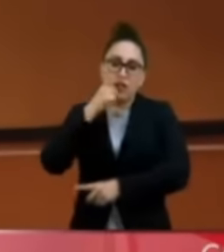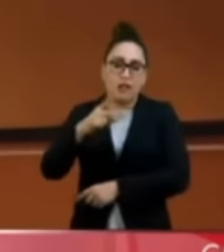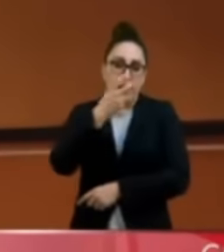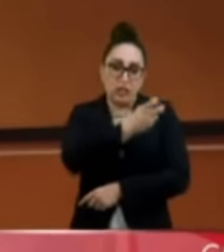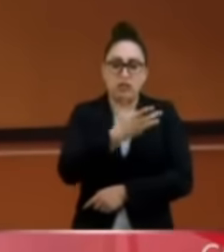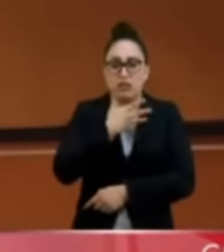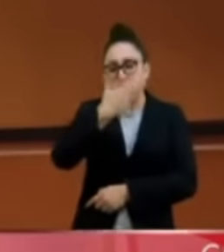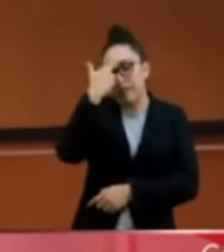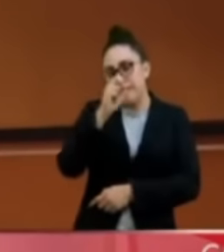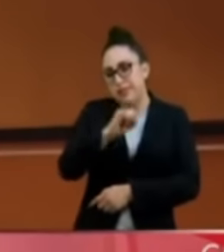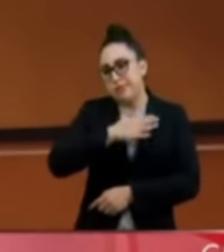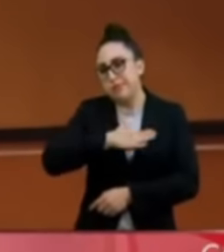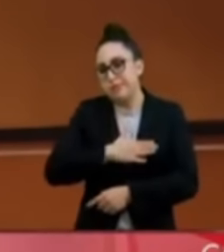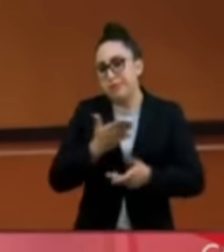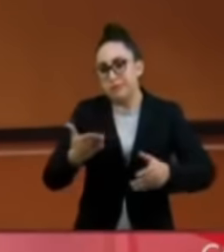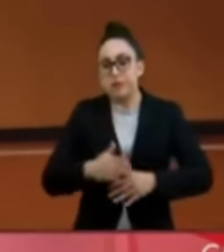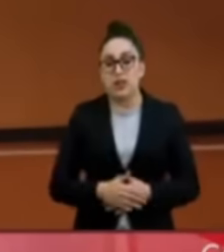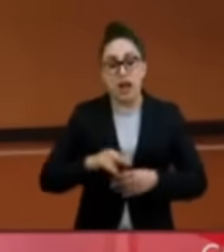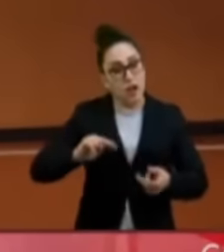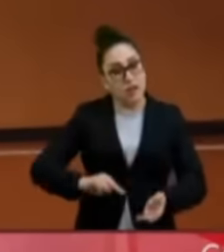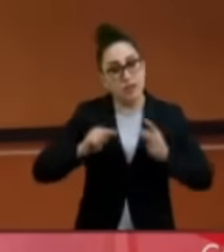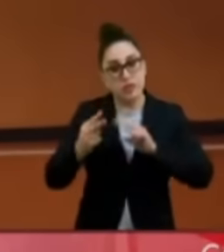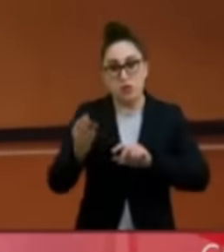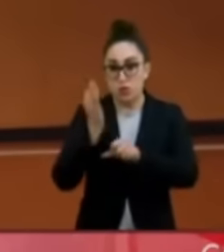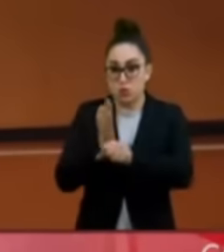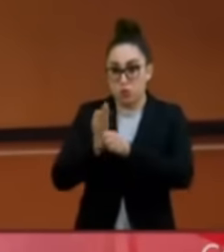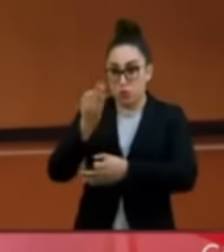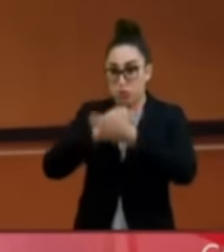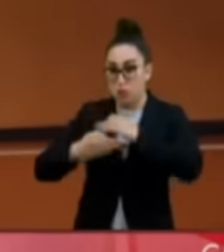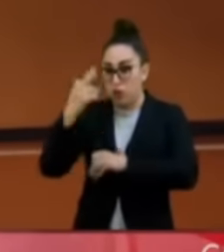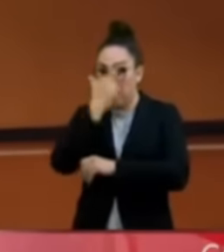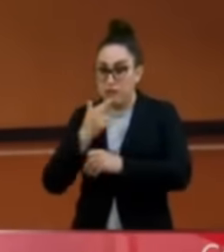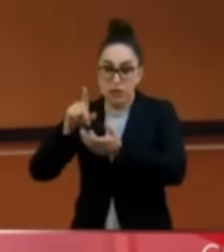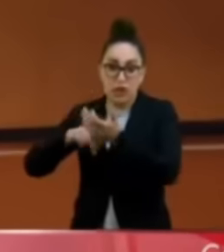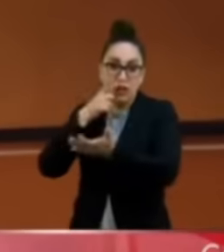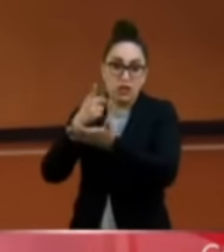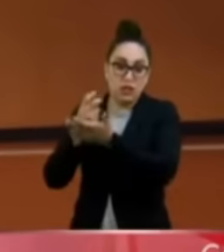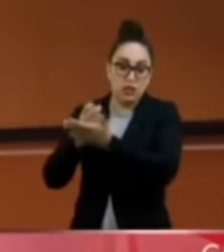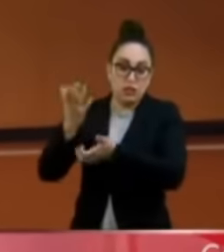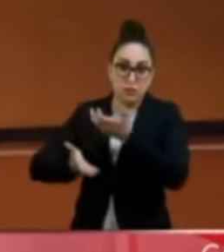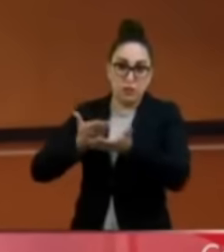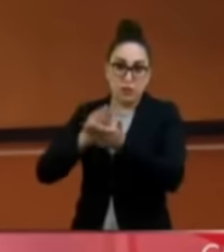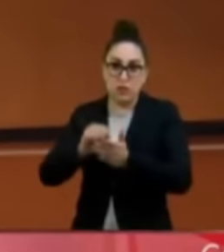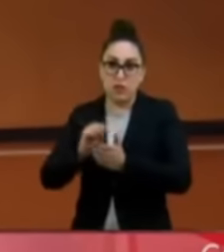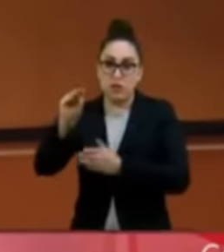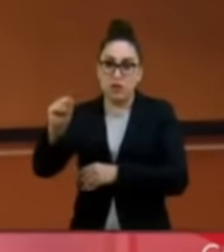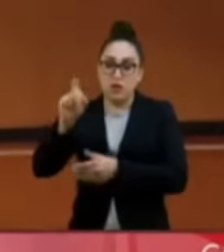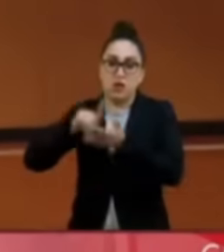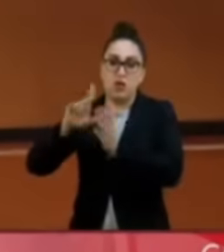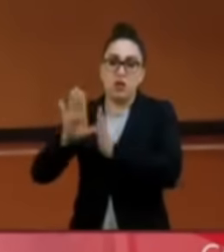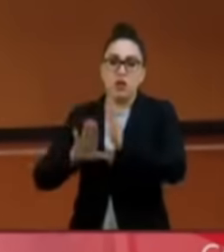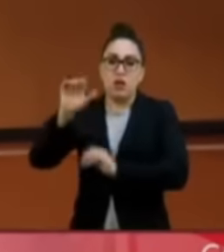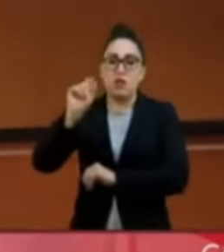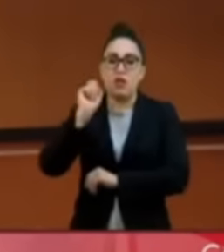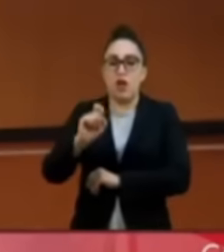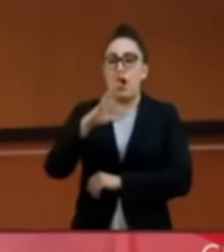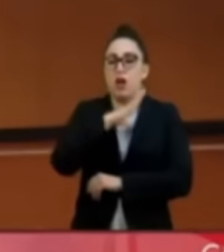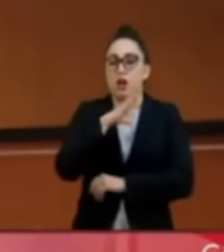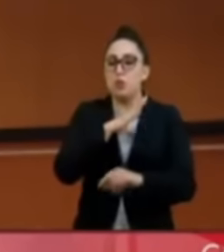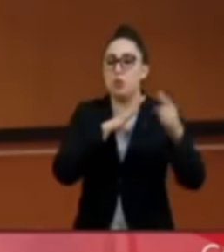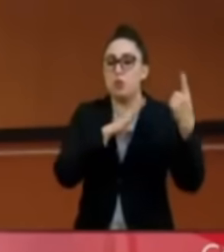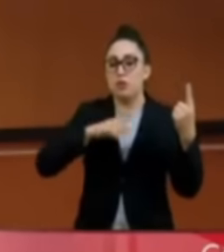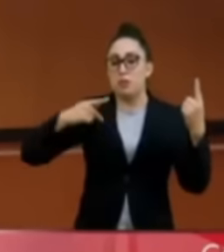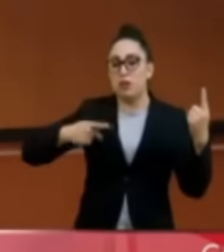México. Todo lo contrario, detrás de esta reforma lo que está es el capricho y el intento